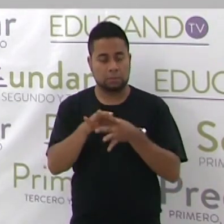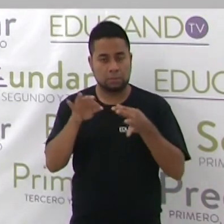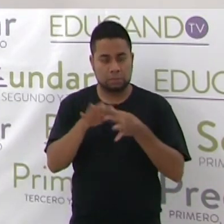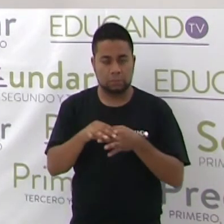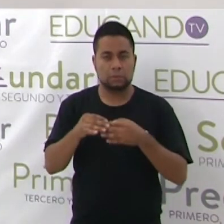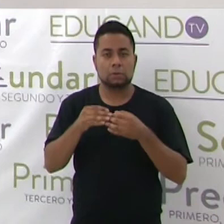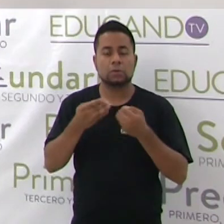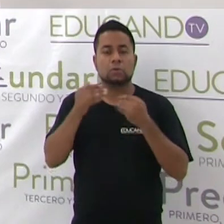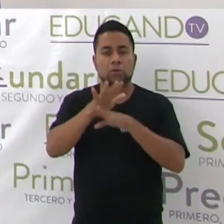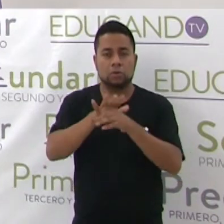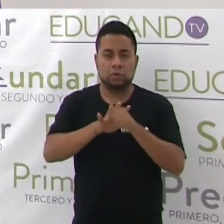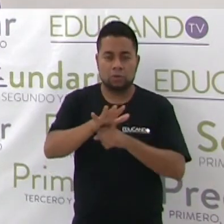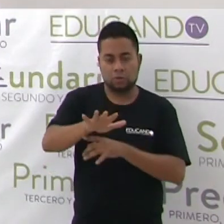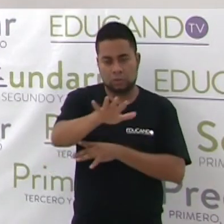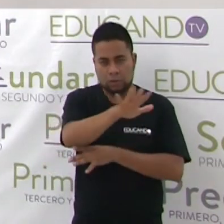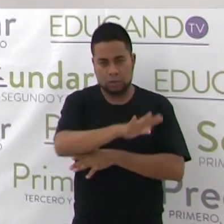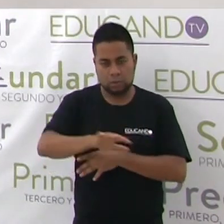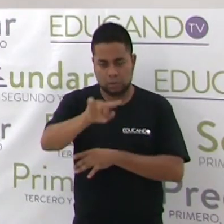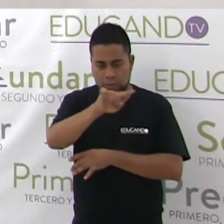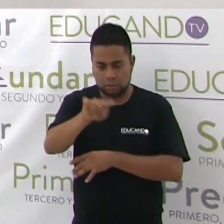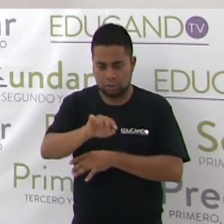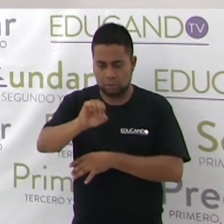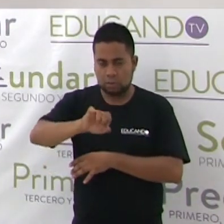la zona zoque.